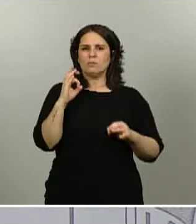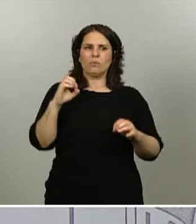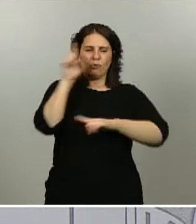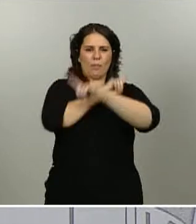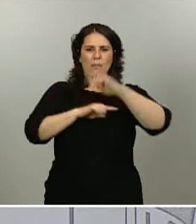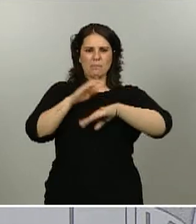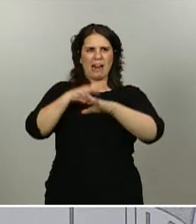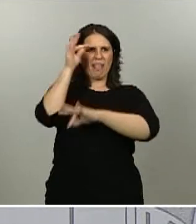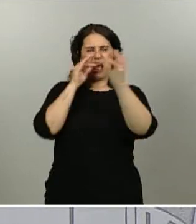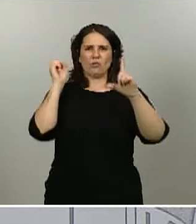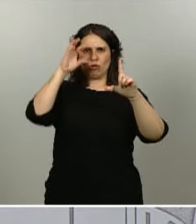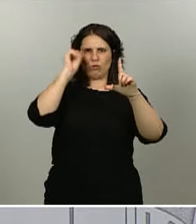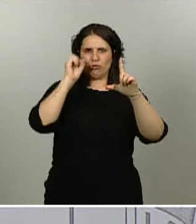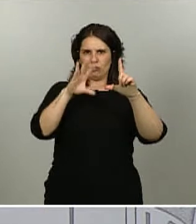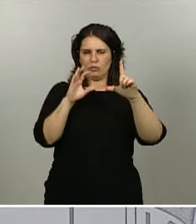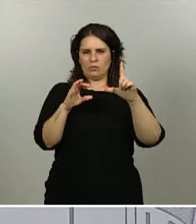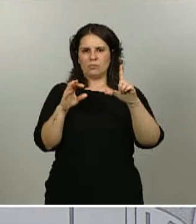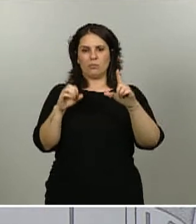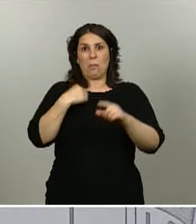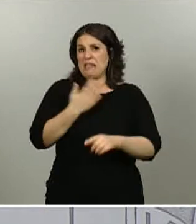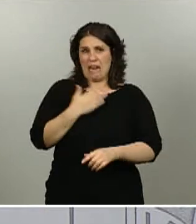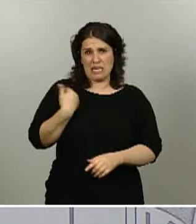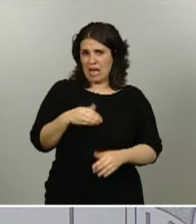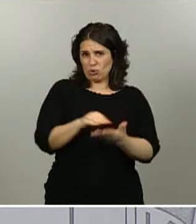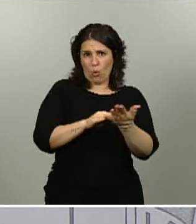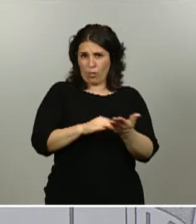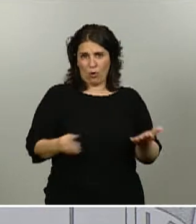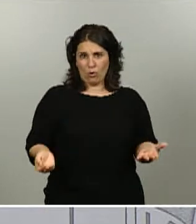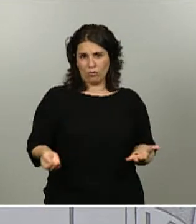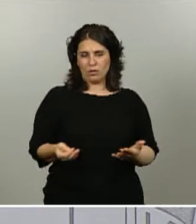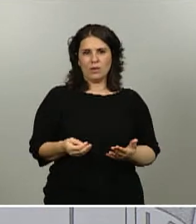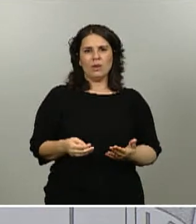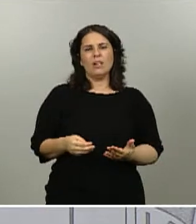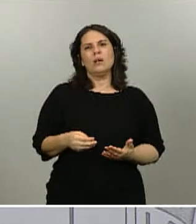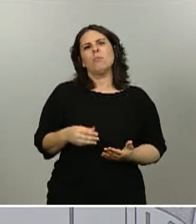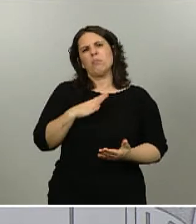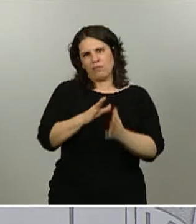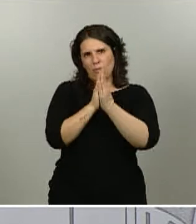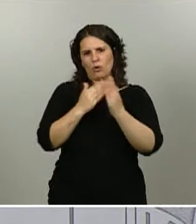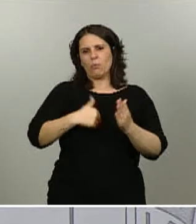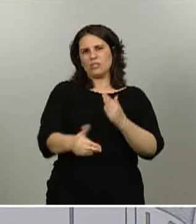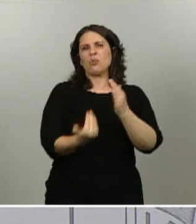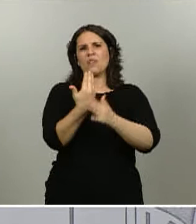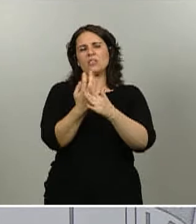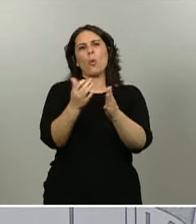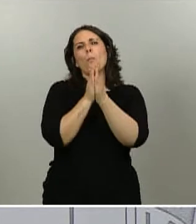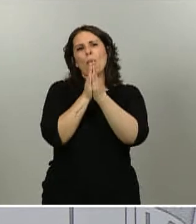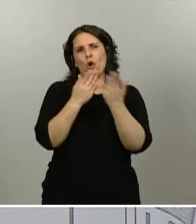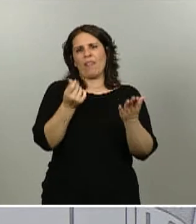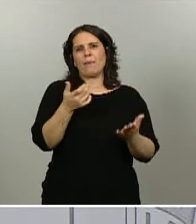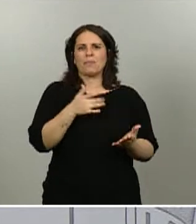corregido mañana. Por lo tanto, sí que les pediría un poquito de comprensión en estos próximos días. Es verdad que se lo hemos pedido varias